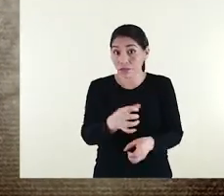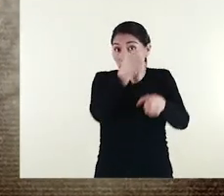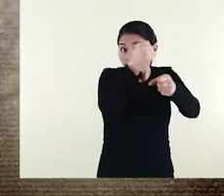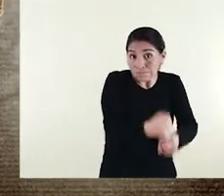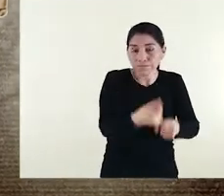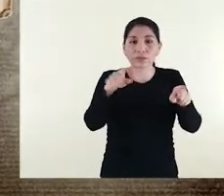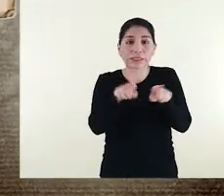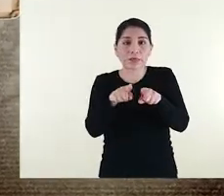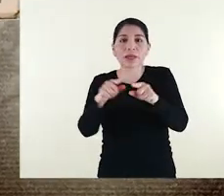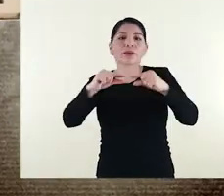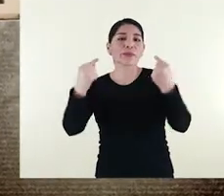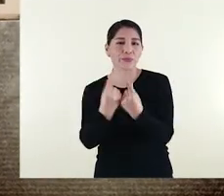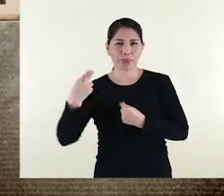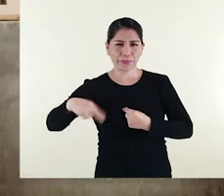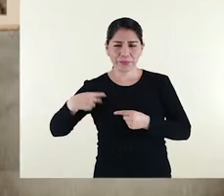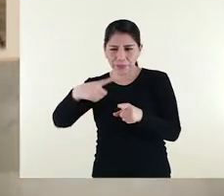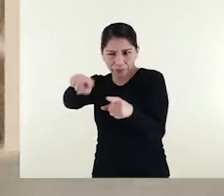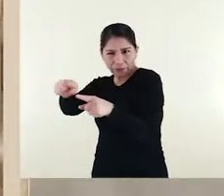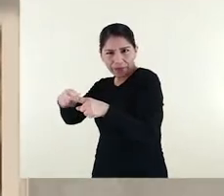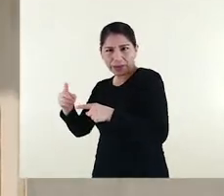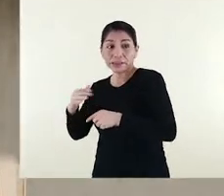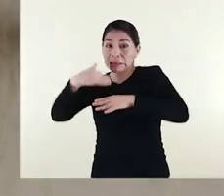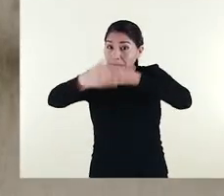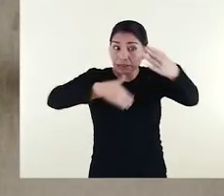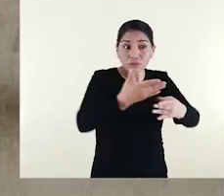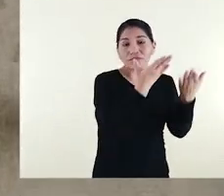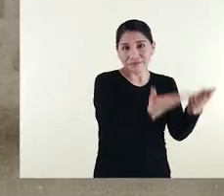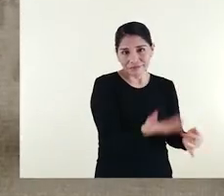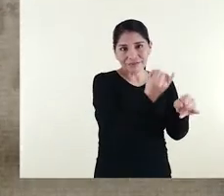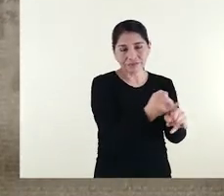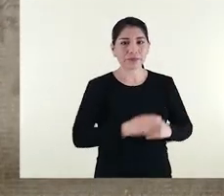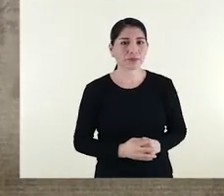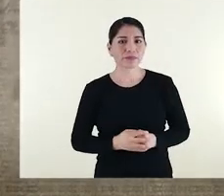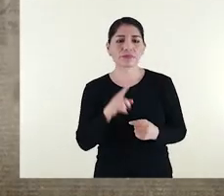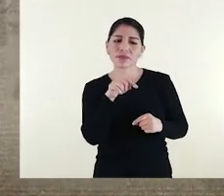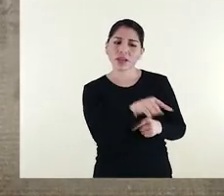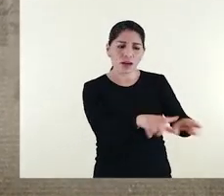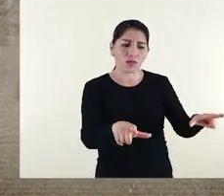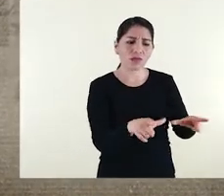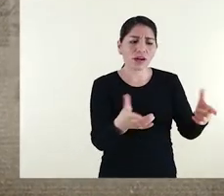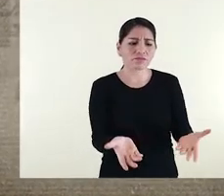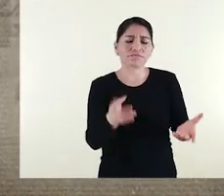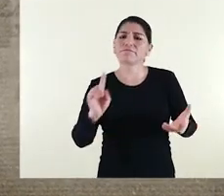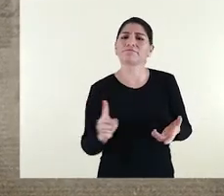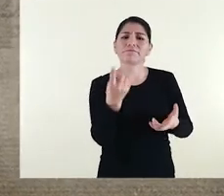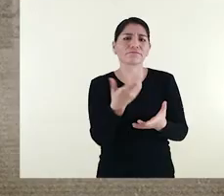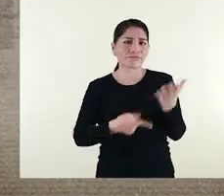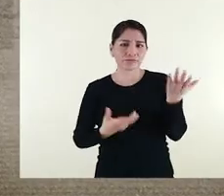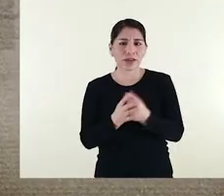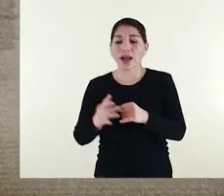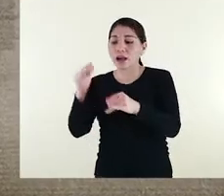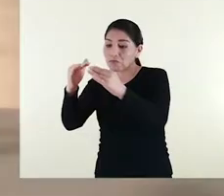fundación de Lima y de la llegada temprana de las otras órdenes religiosas tradicionales. Los jesuitas obtuvieron este lugar para su colegio